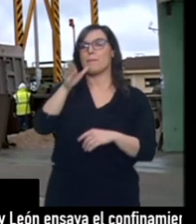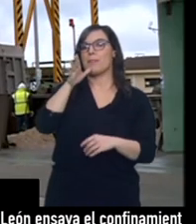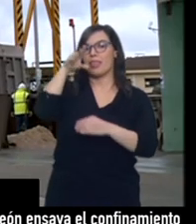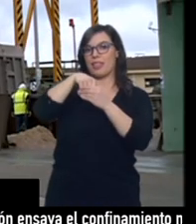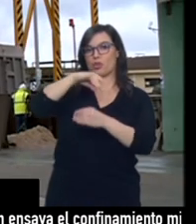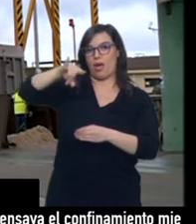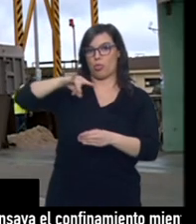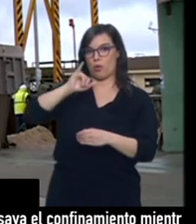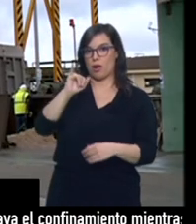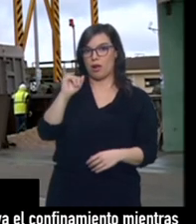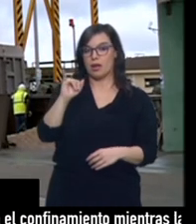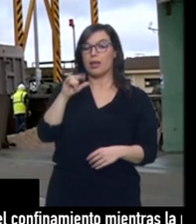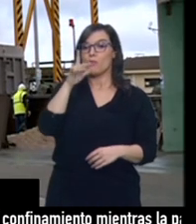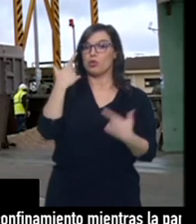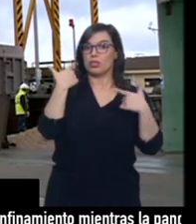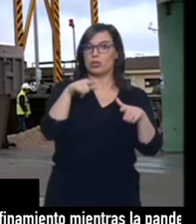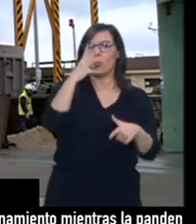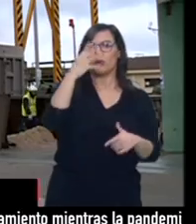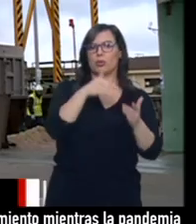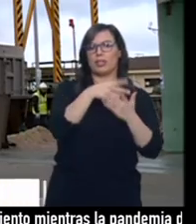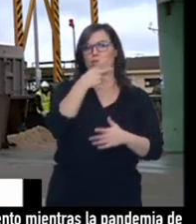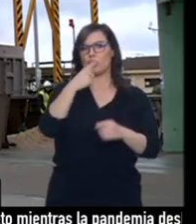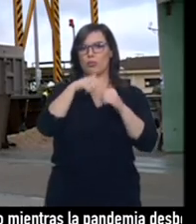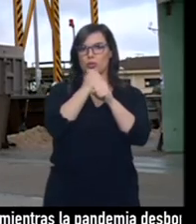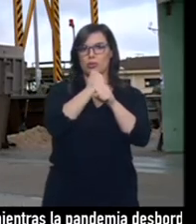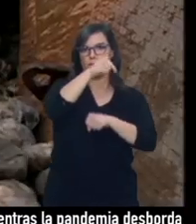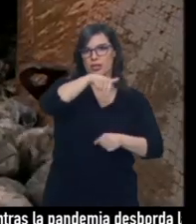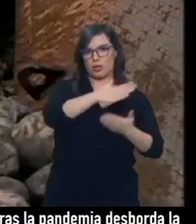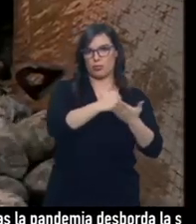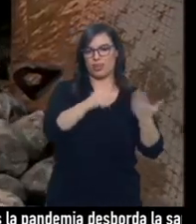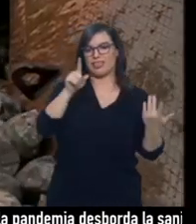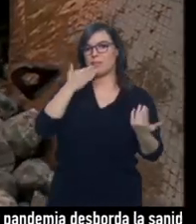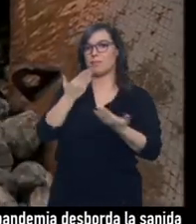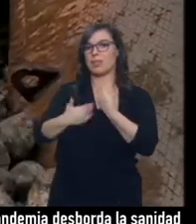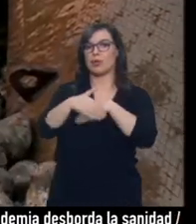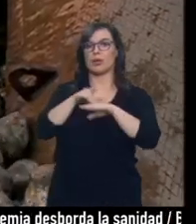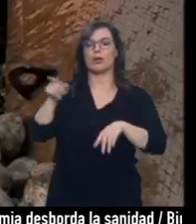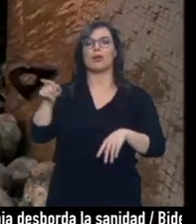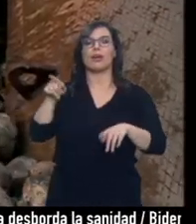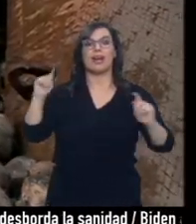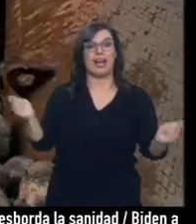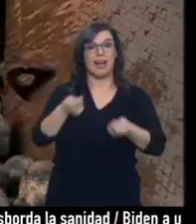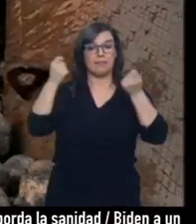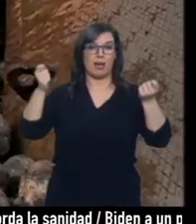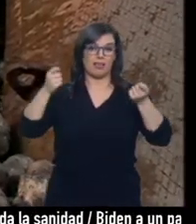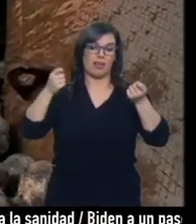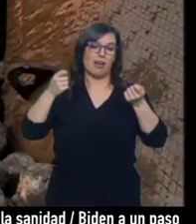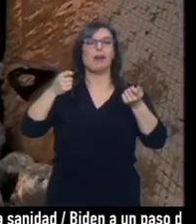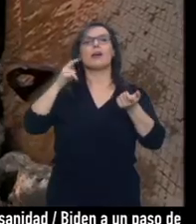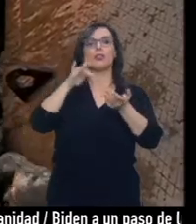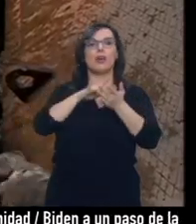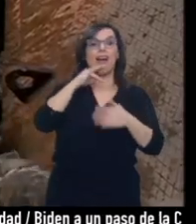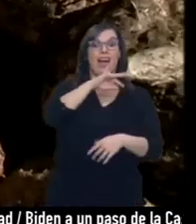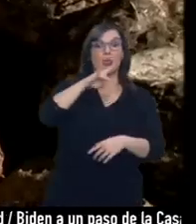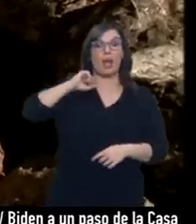genera 4.200 puestos de trabajo en la comunidad. También le piden al Gobierno que retire la campaña publicitaria El